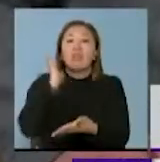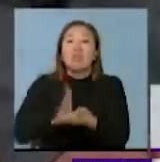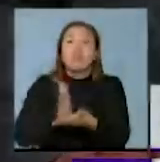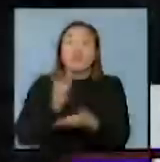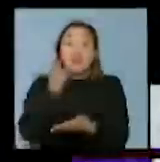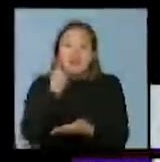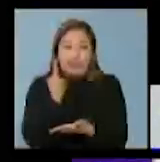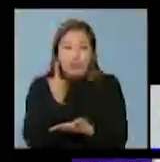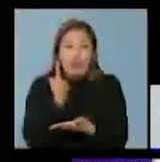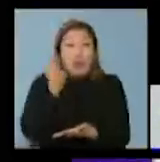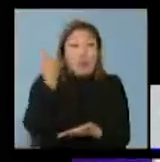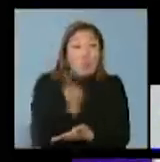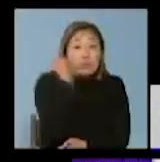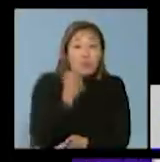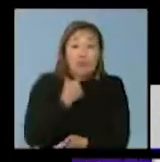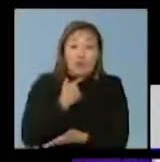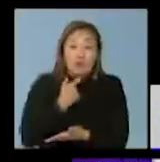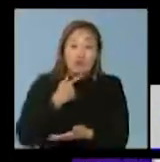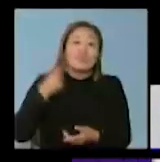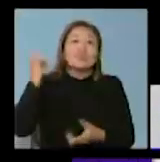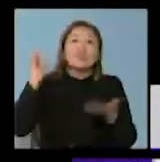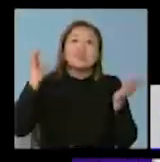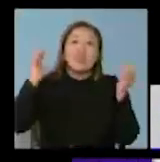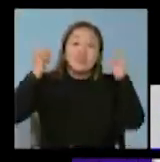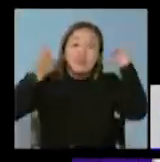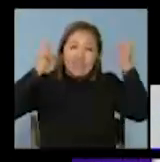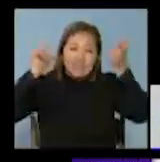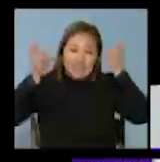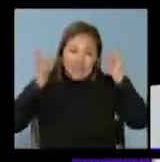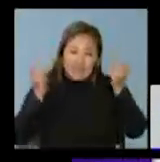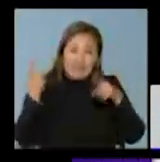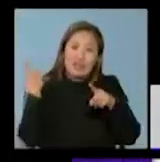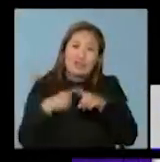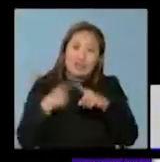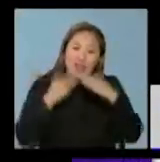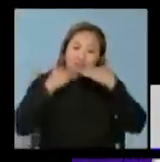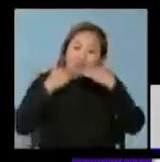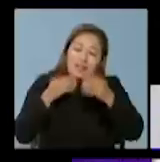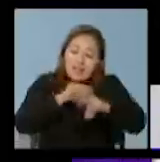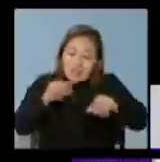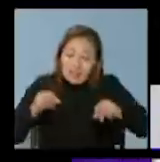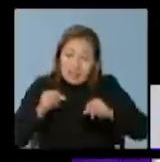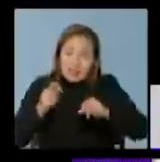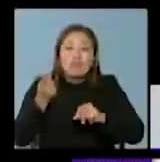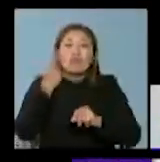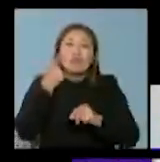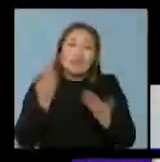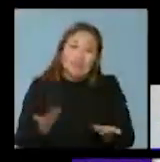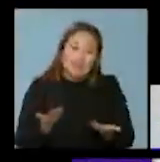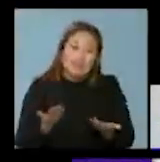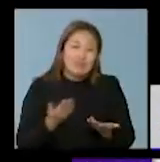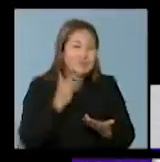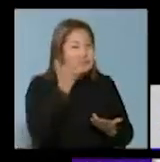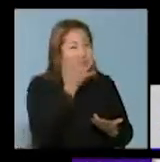y la celebramos el 1 de agosto. La celebramos, y celebramos, le damos gracias a la tierra por la vida que nos da. Así